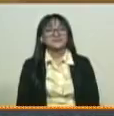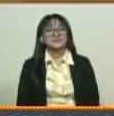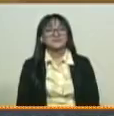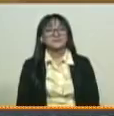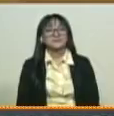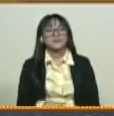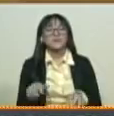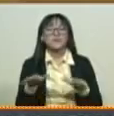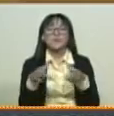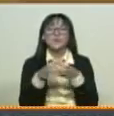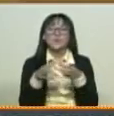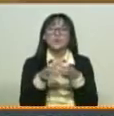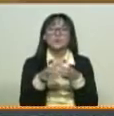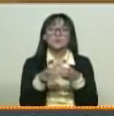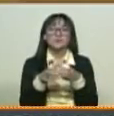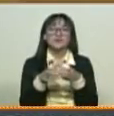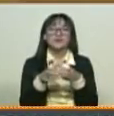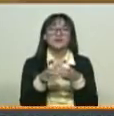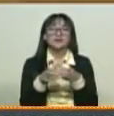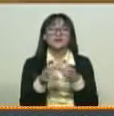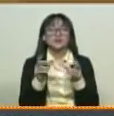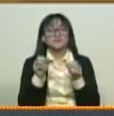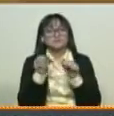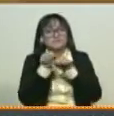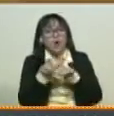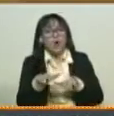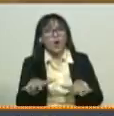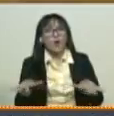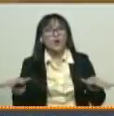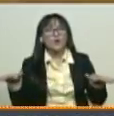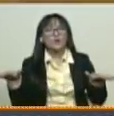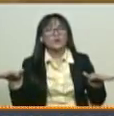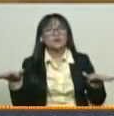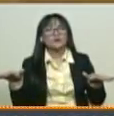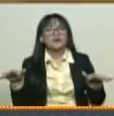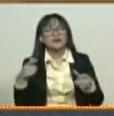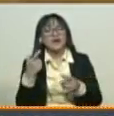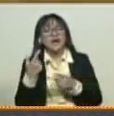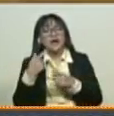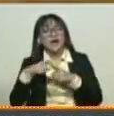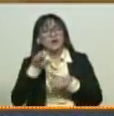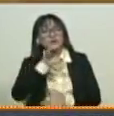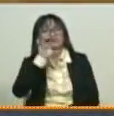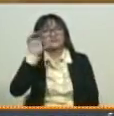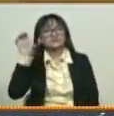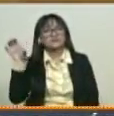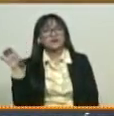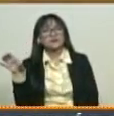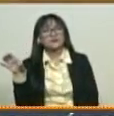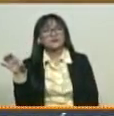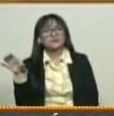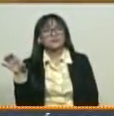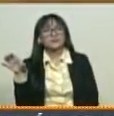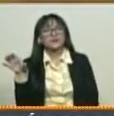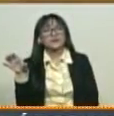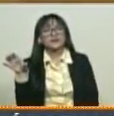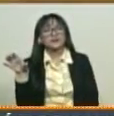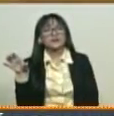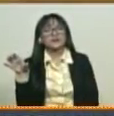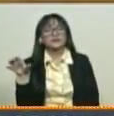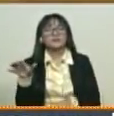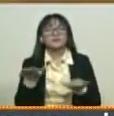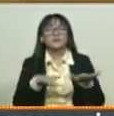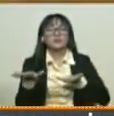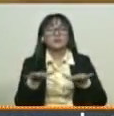al movimiento y en la parte del despliegue, ¿hacia qué sectores de la sociedad va a hacer énfasis el